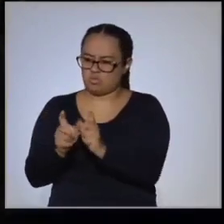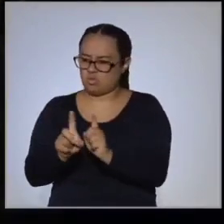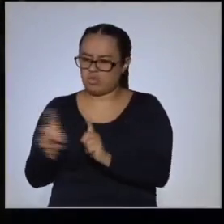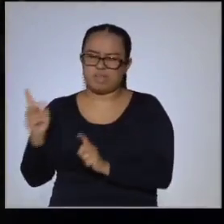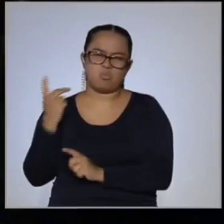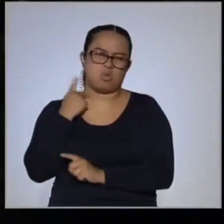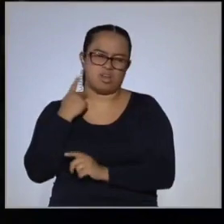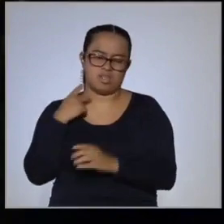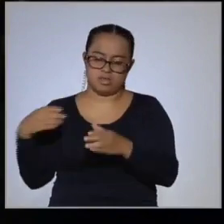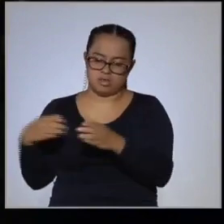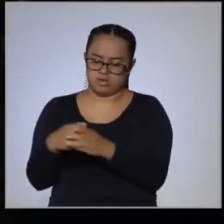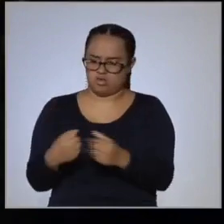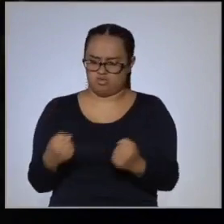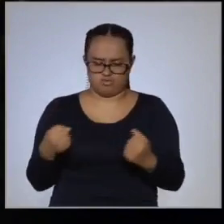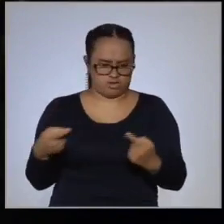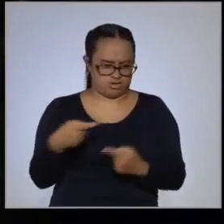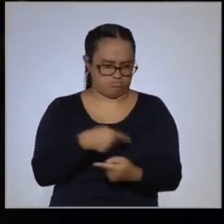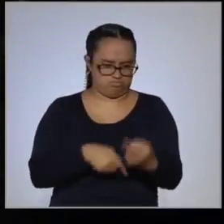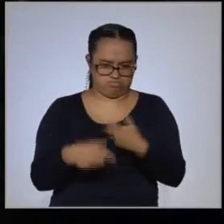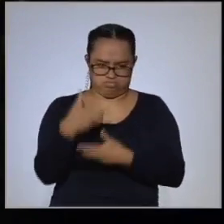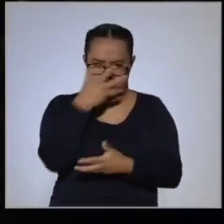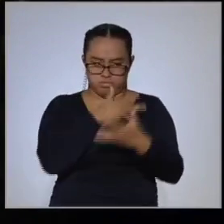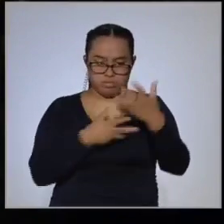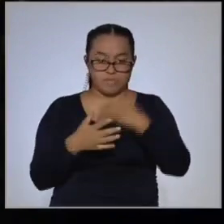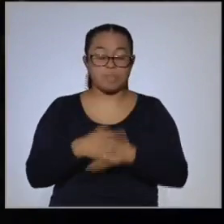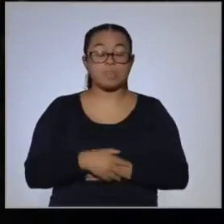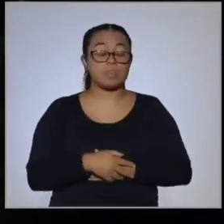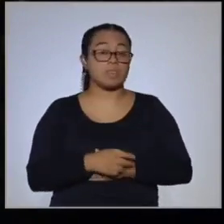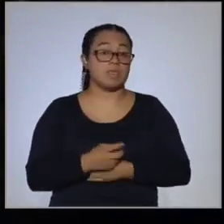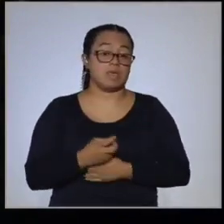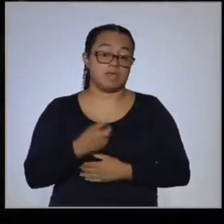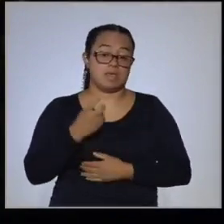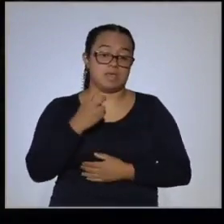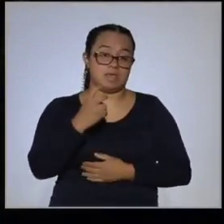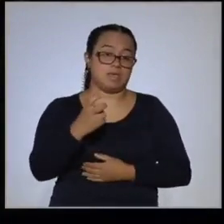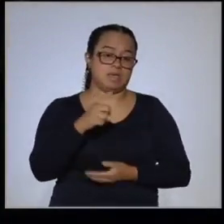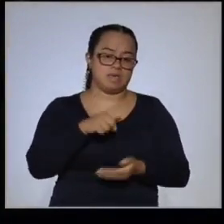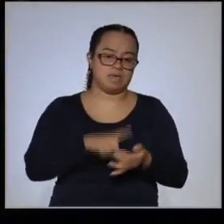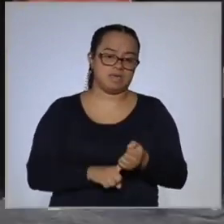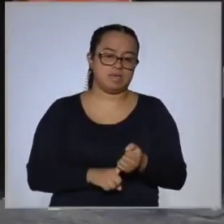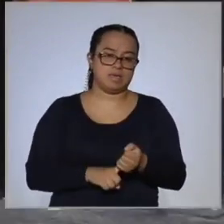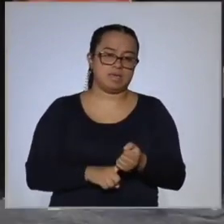y es un grito dentro de una fosa